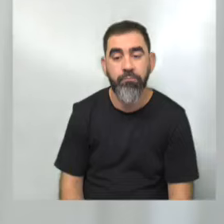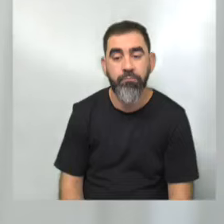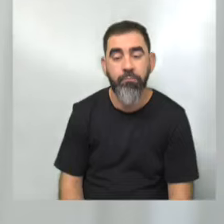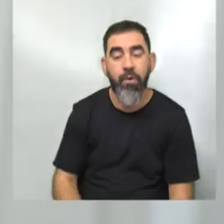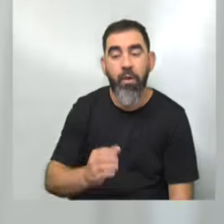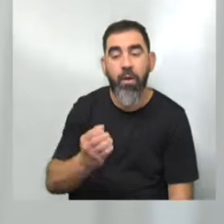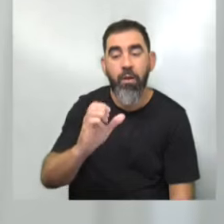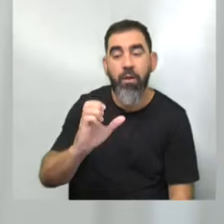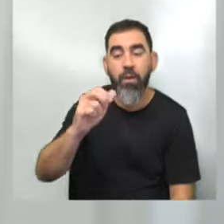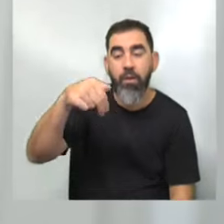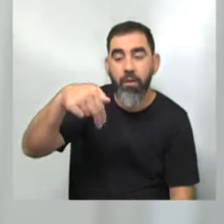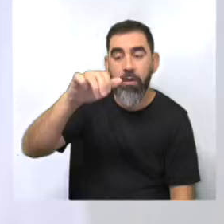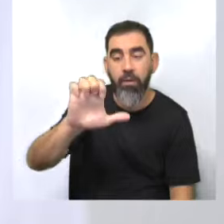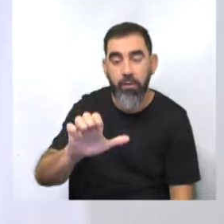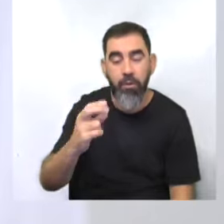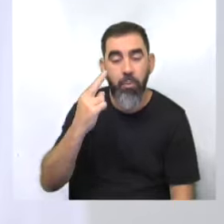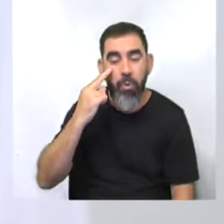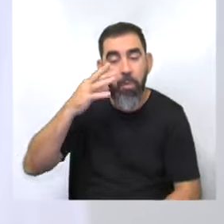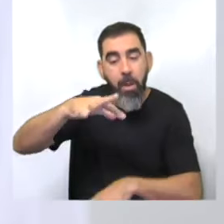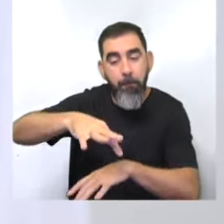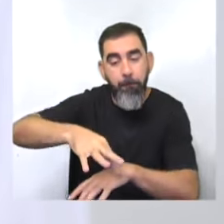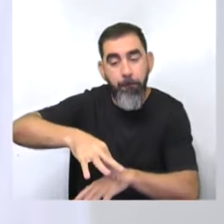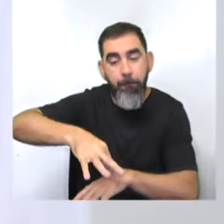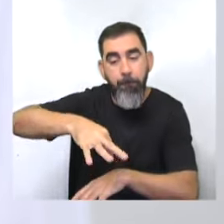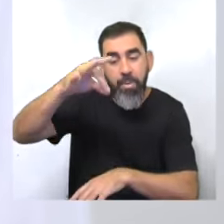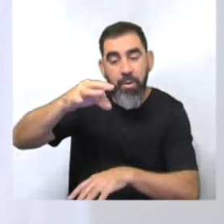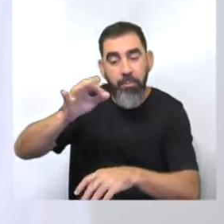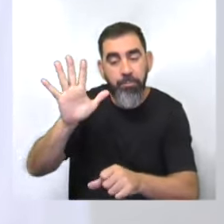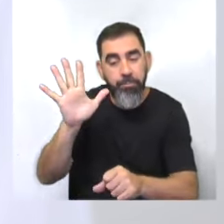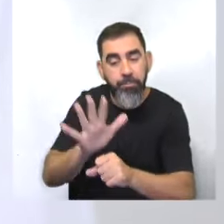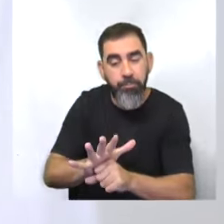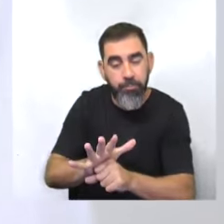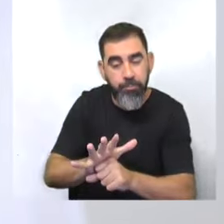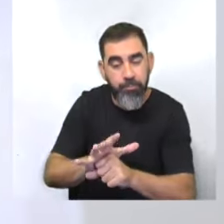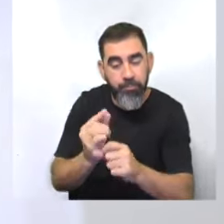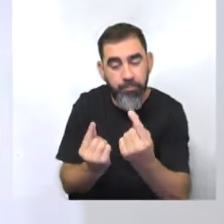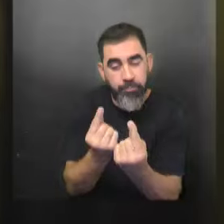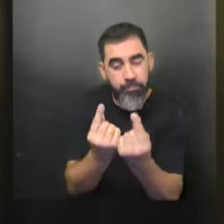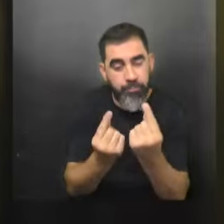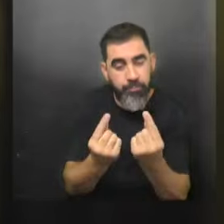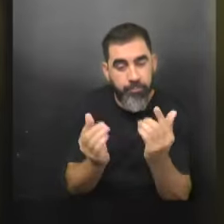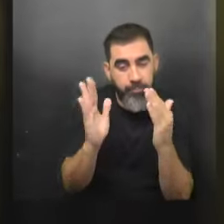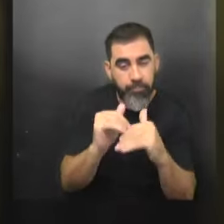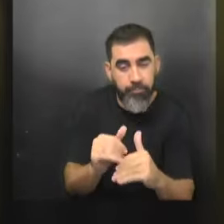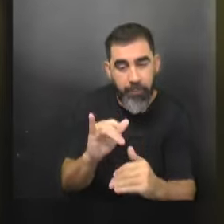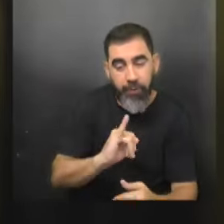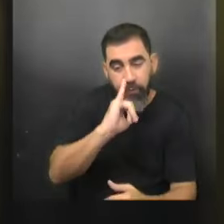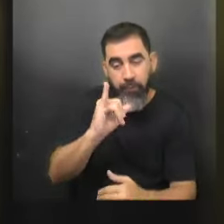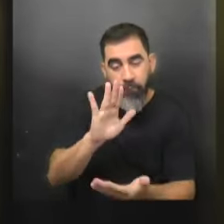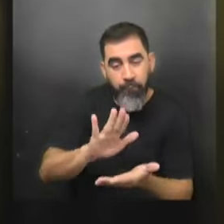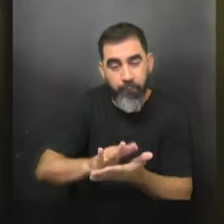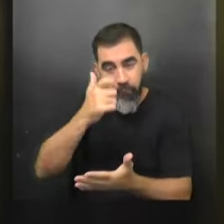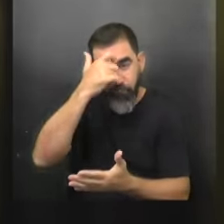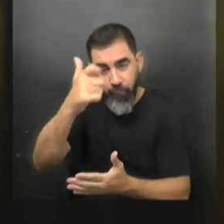El acné es un trastorno de la piel que ocurre cuando se obstruyen los folículos pilosos. En este informe de Sobre